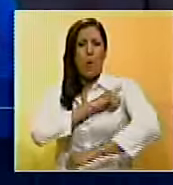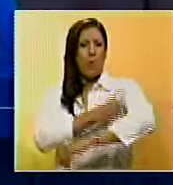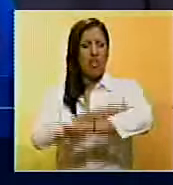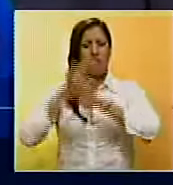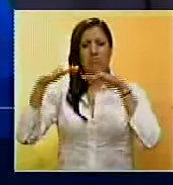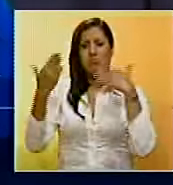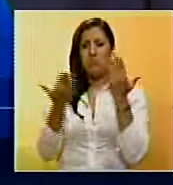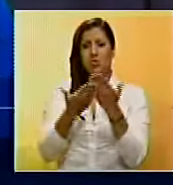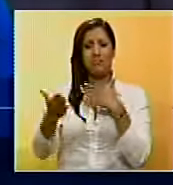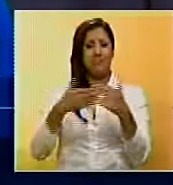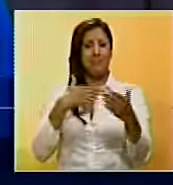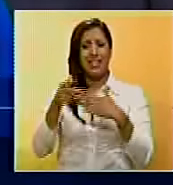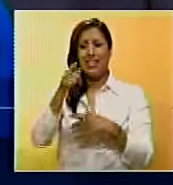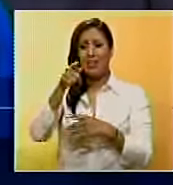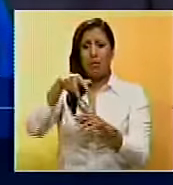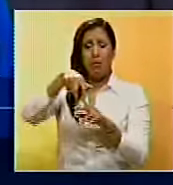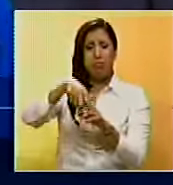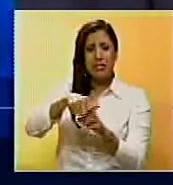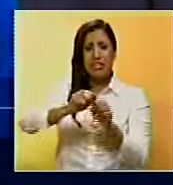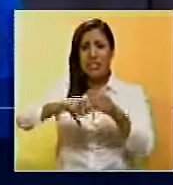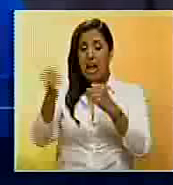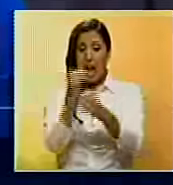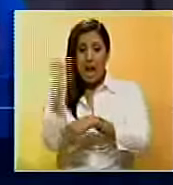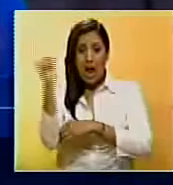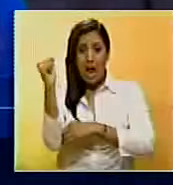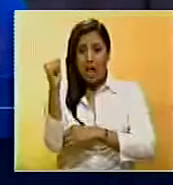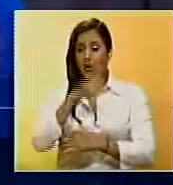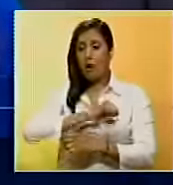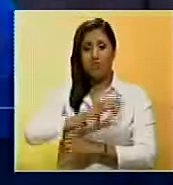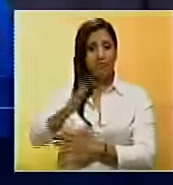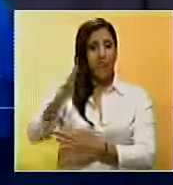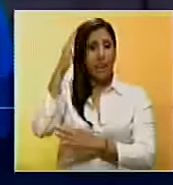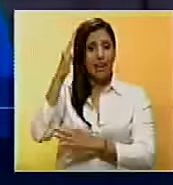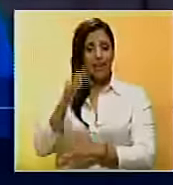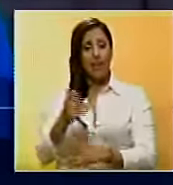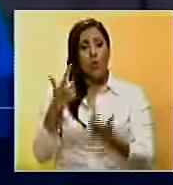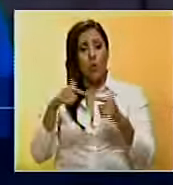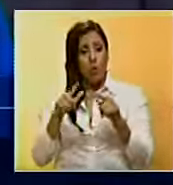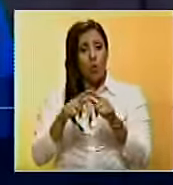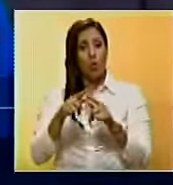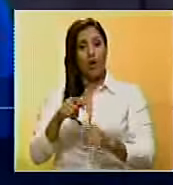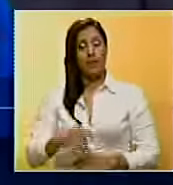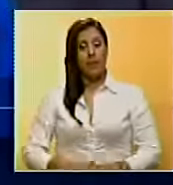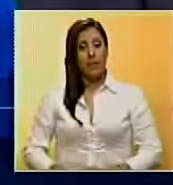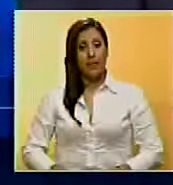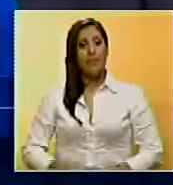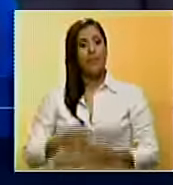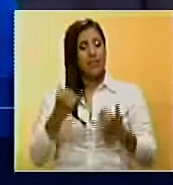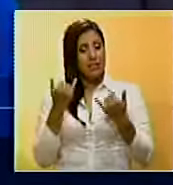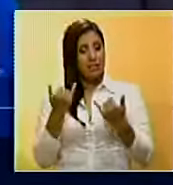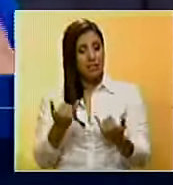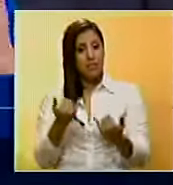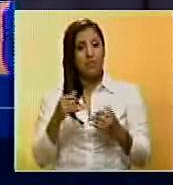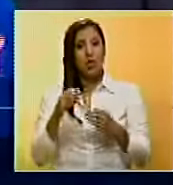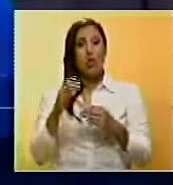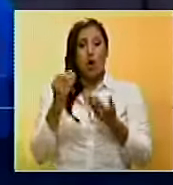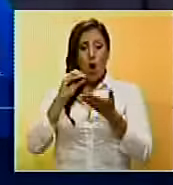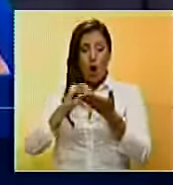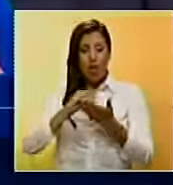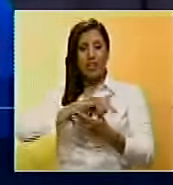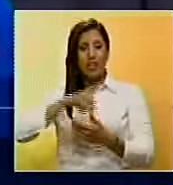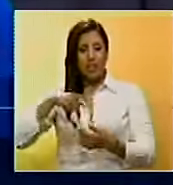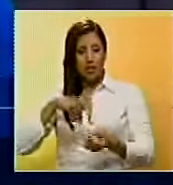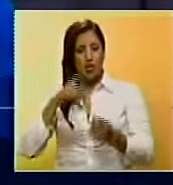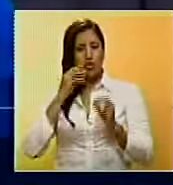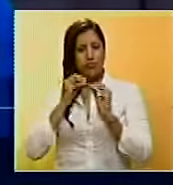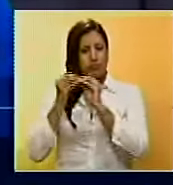y estamos dispuestos a torcerles el brazo a aquellos a quienes no estén plegados a nuestros designios. De tal forma que esa recomposición o